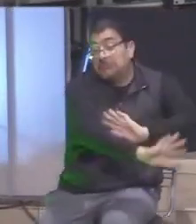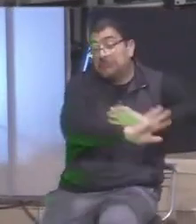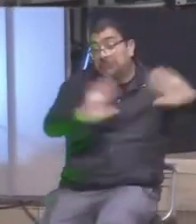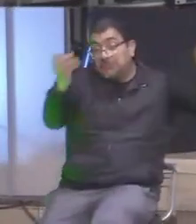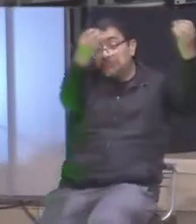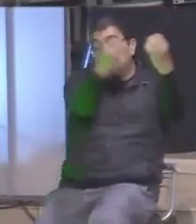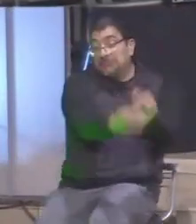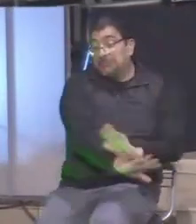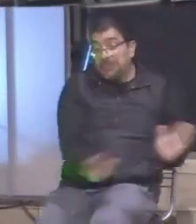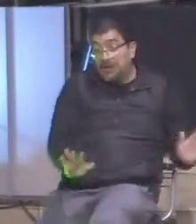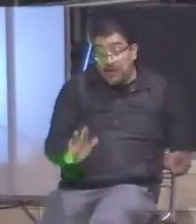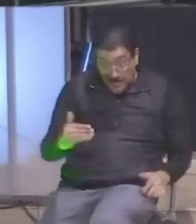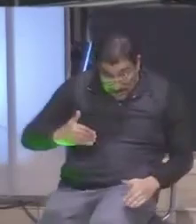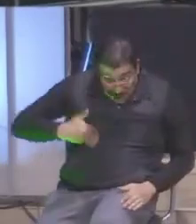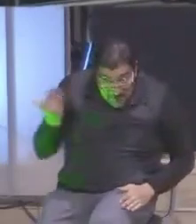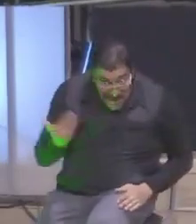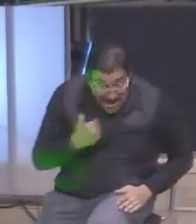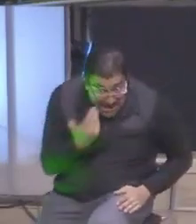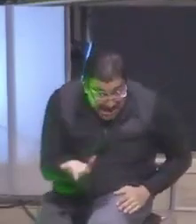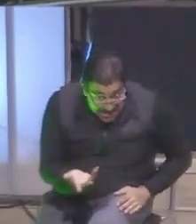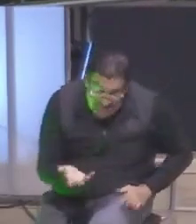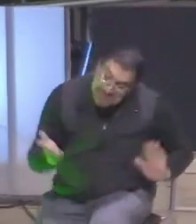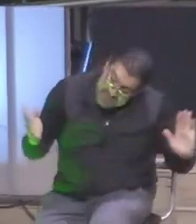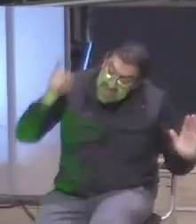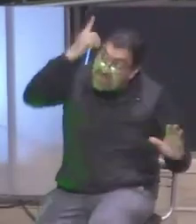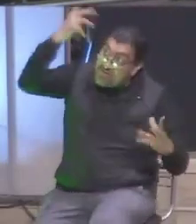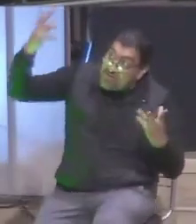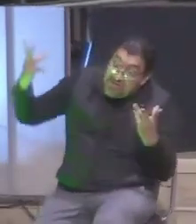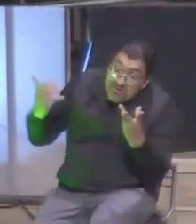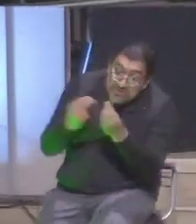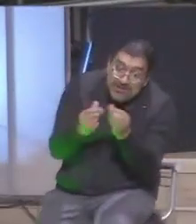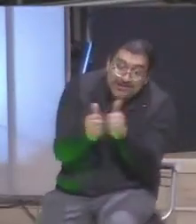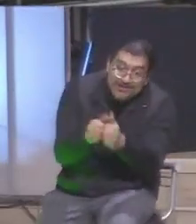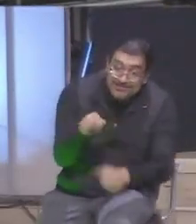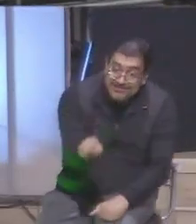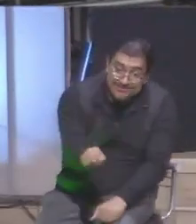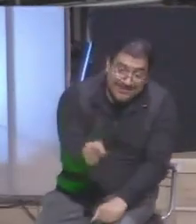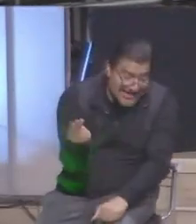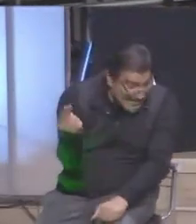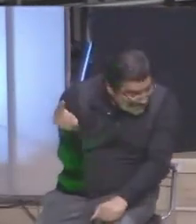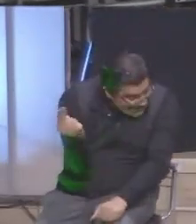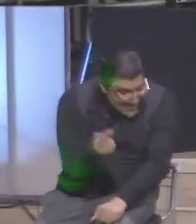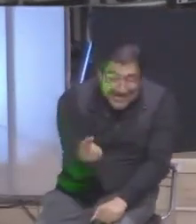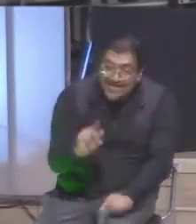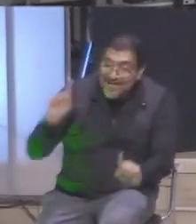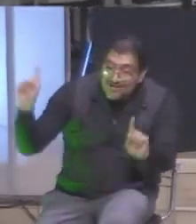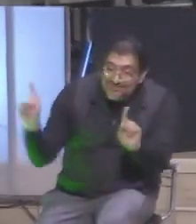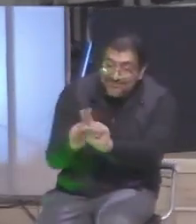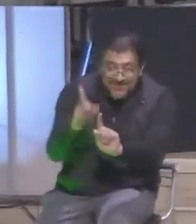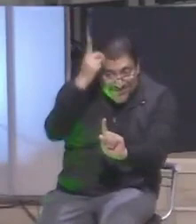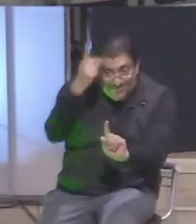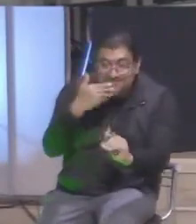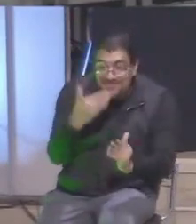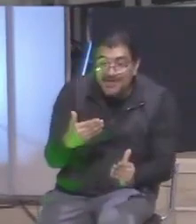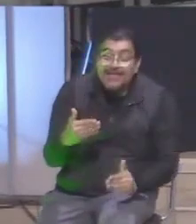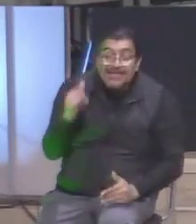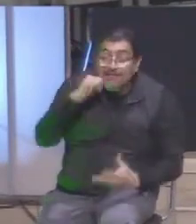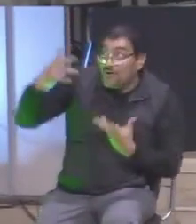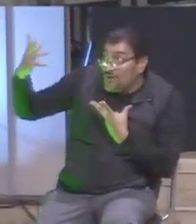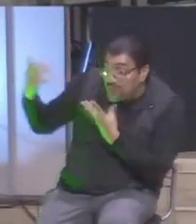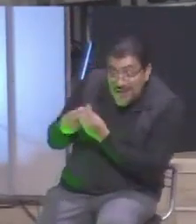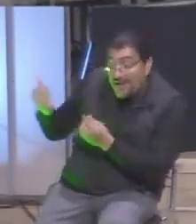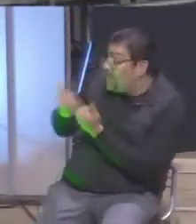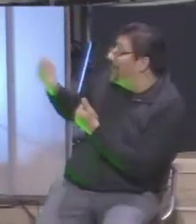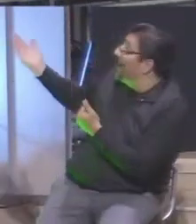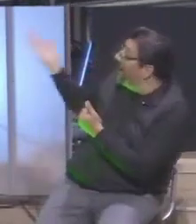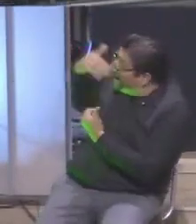para que haya un milagro en tu vida Dios tiene que estar ahí punto número tres invitaron a Eliseo al